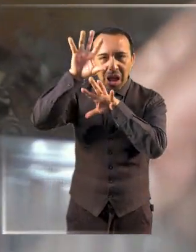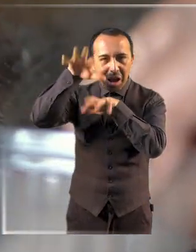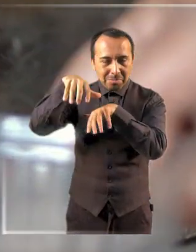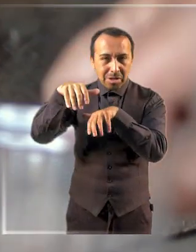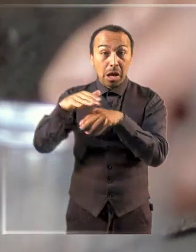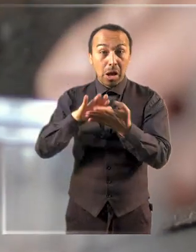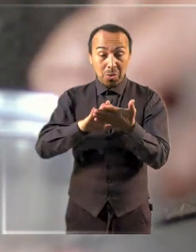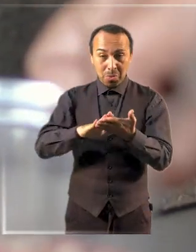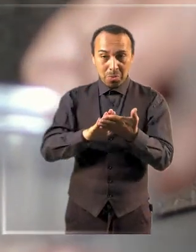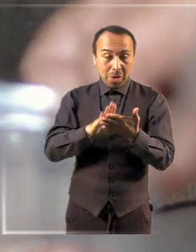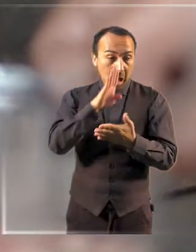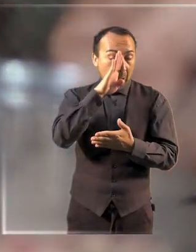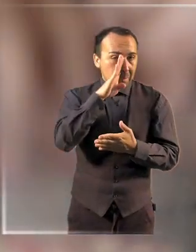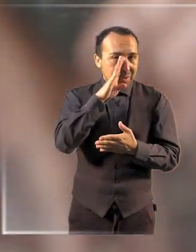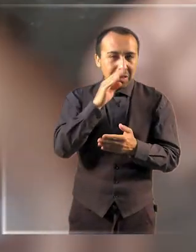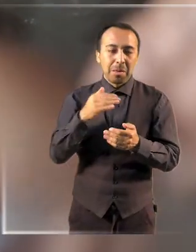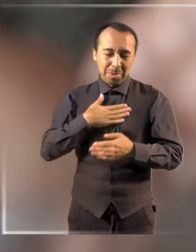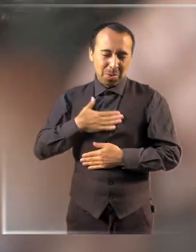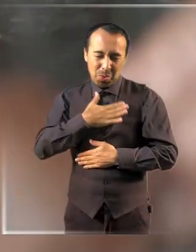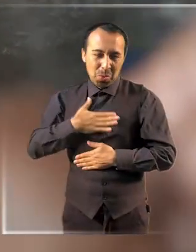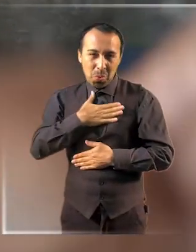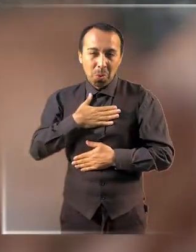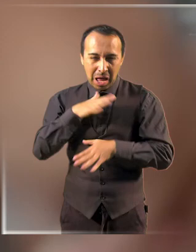los perritos porque a mí me gustan los animales.